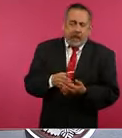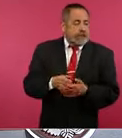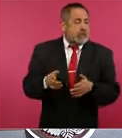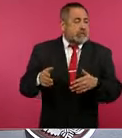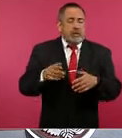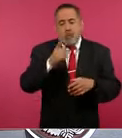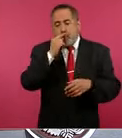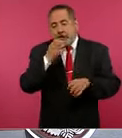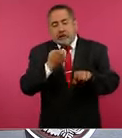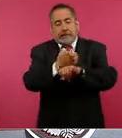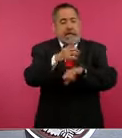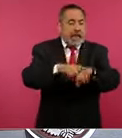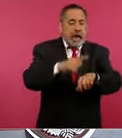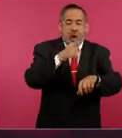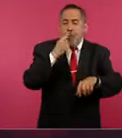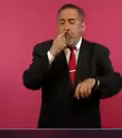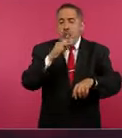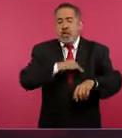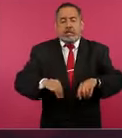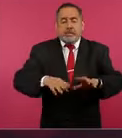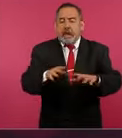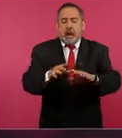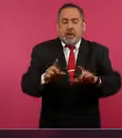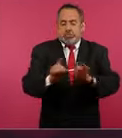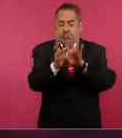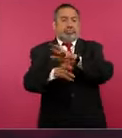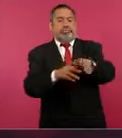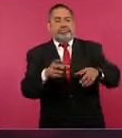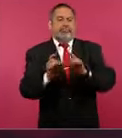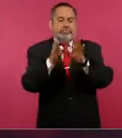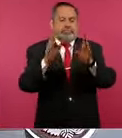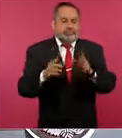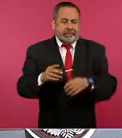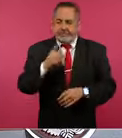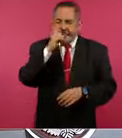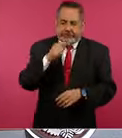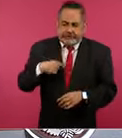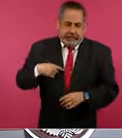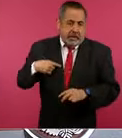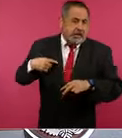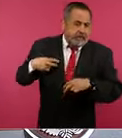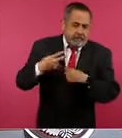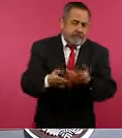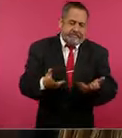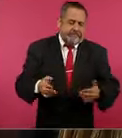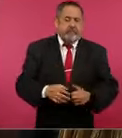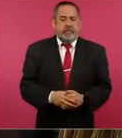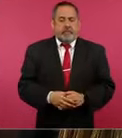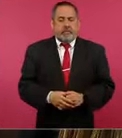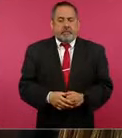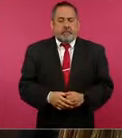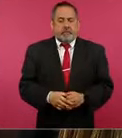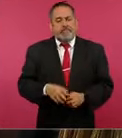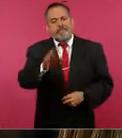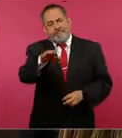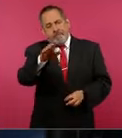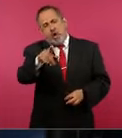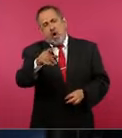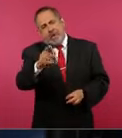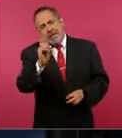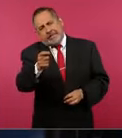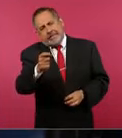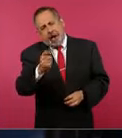no, y no pudieron llegar. Y entonces ahí prácticamente fue que la policía